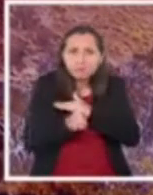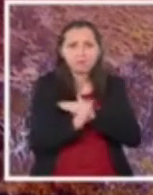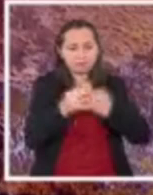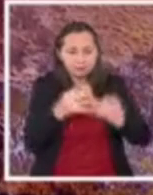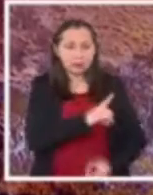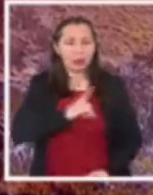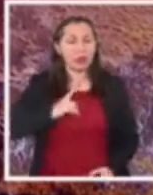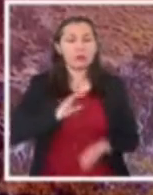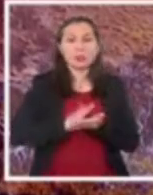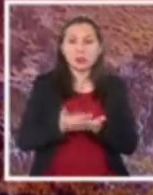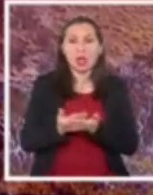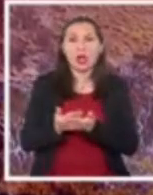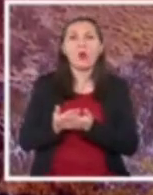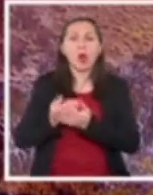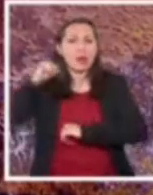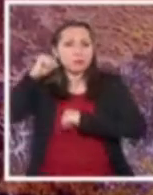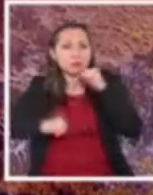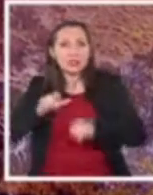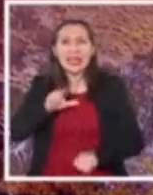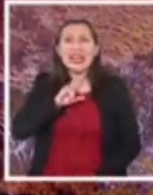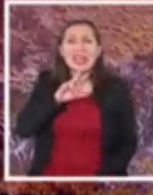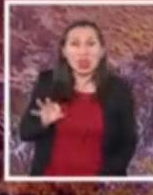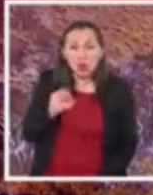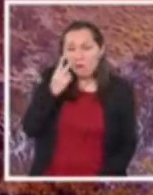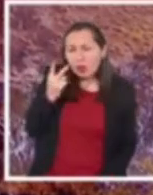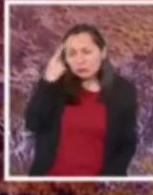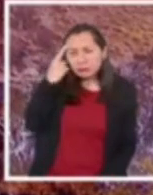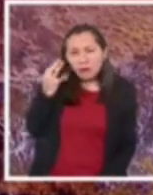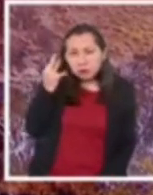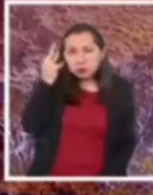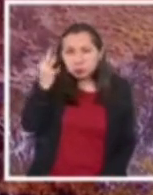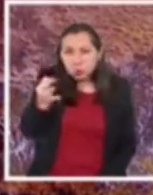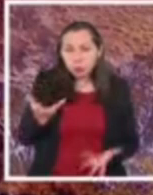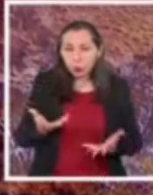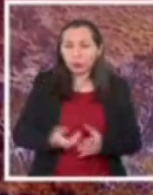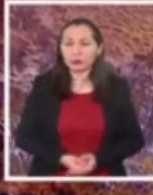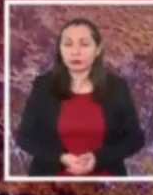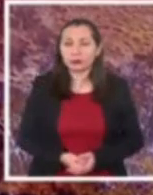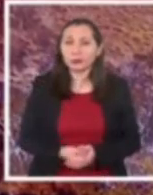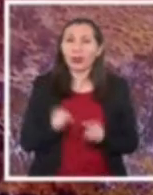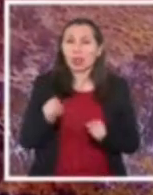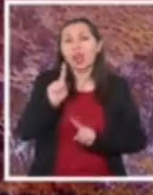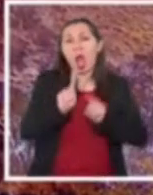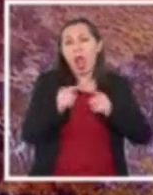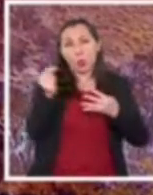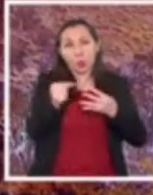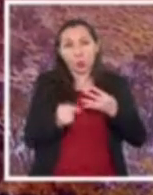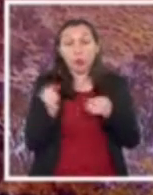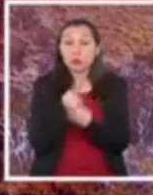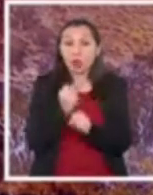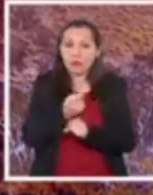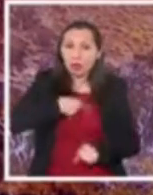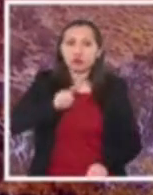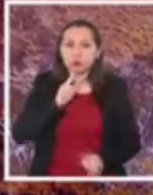salud de desarrollar una industria del litio que nos permita mirar de frente al futuro y estas son solo algunas de